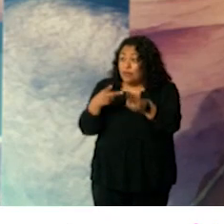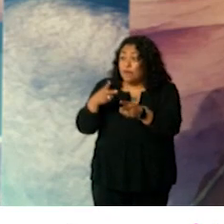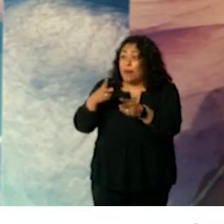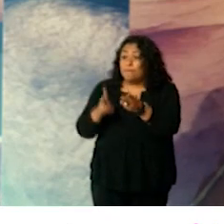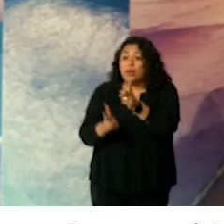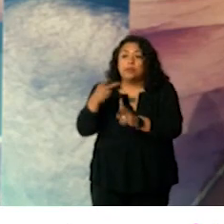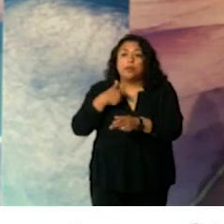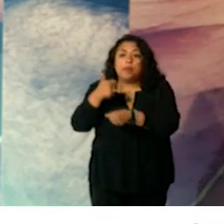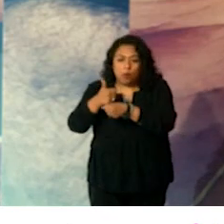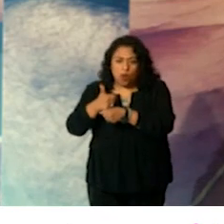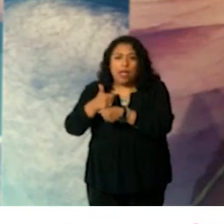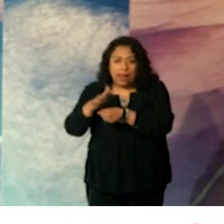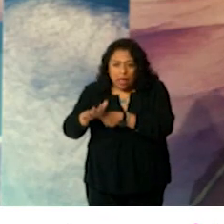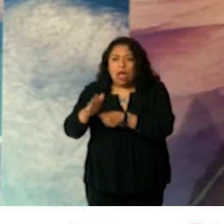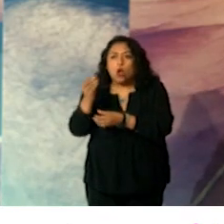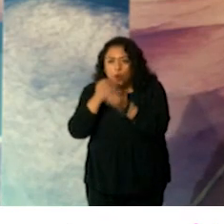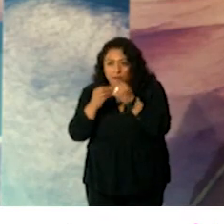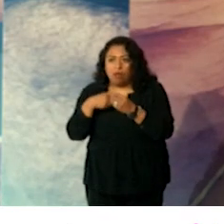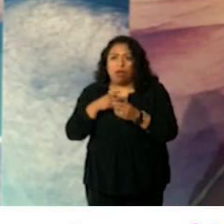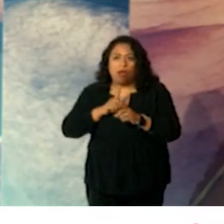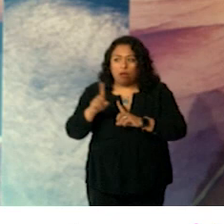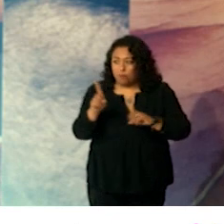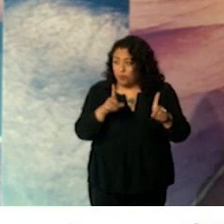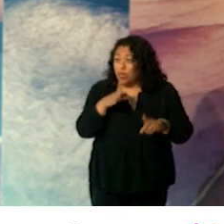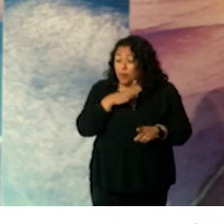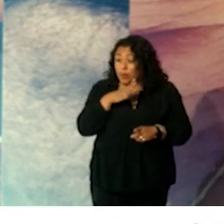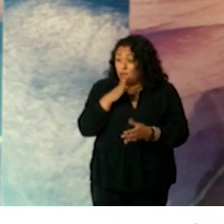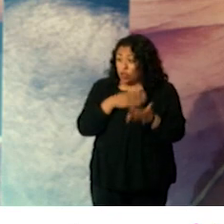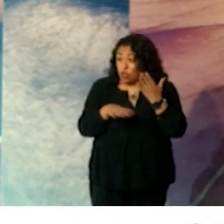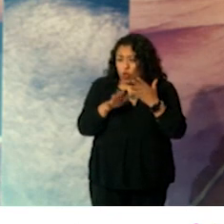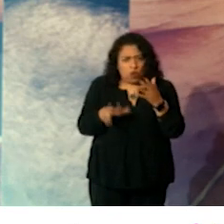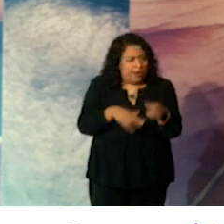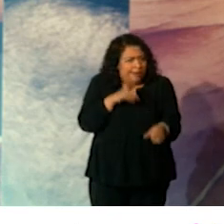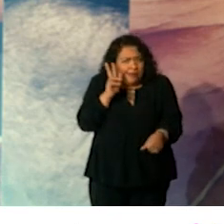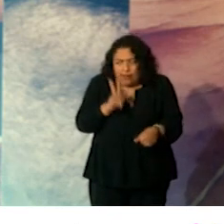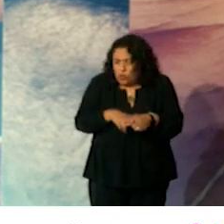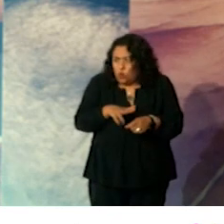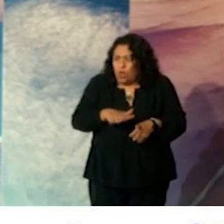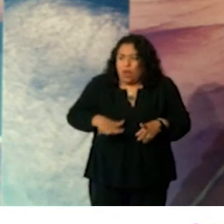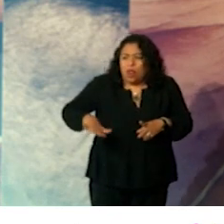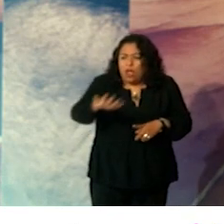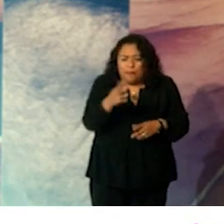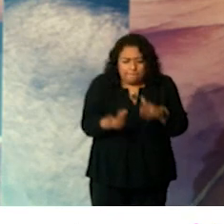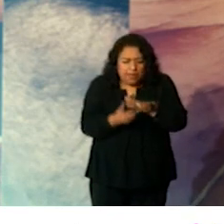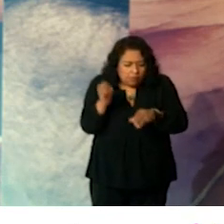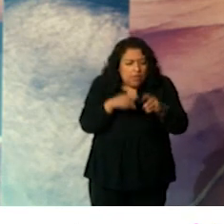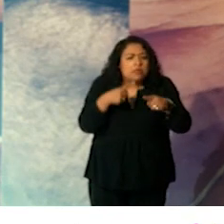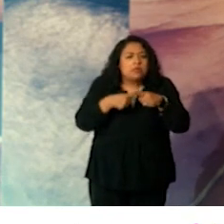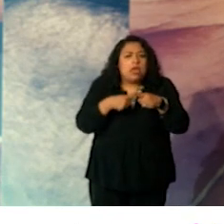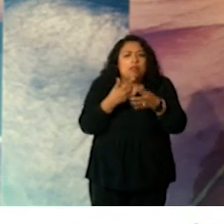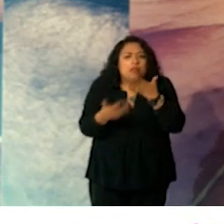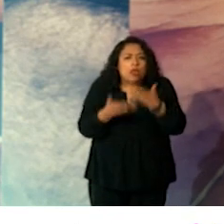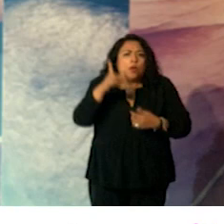mi abuela, comía arroz. Yo tenía todo orgánico en mi mesa, hecho por las manos de las mujeres,